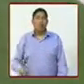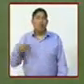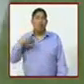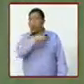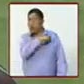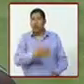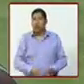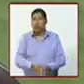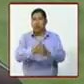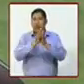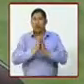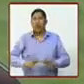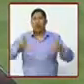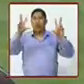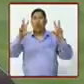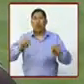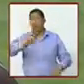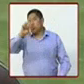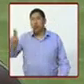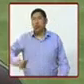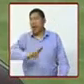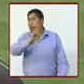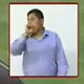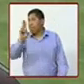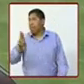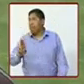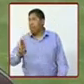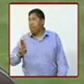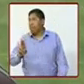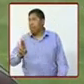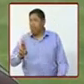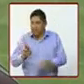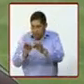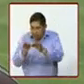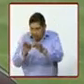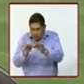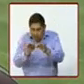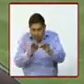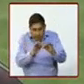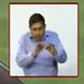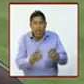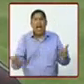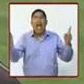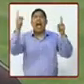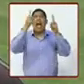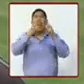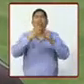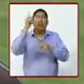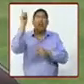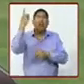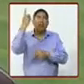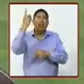Hemos pedido que no se utilice hasta que tengamos el primer partido internacional, que